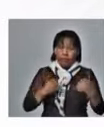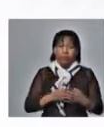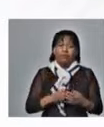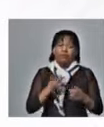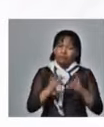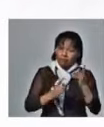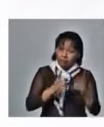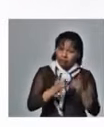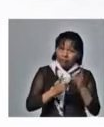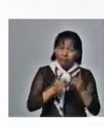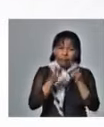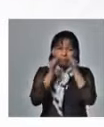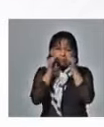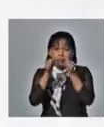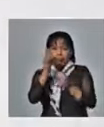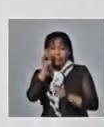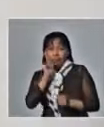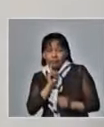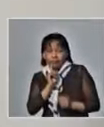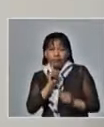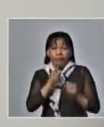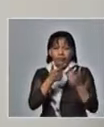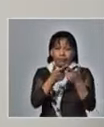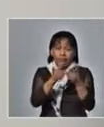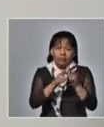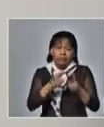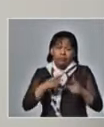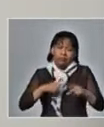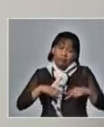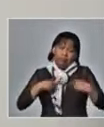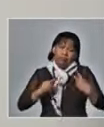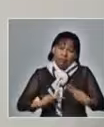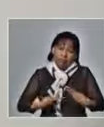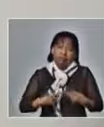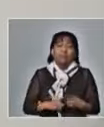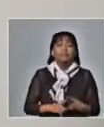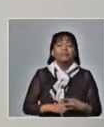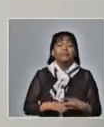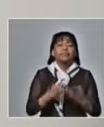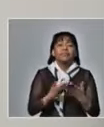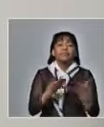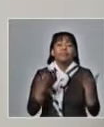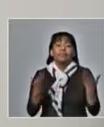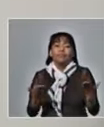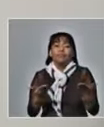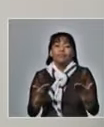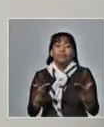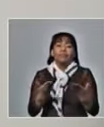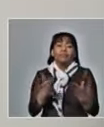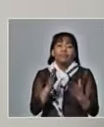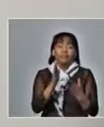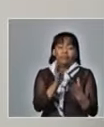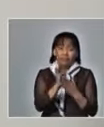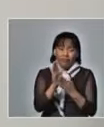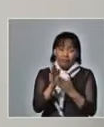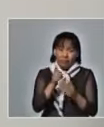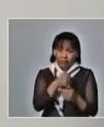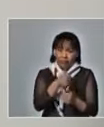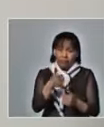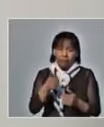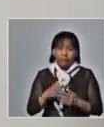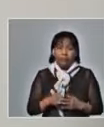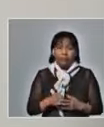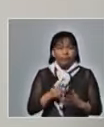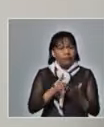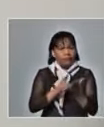deporte, con atención a la mujer y a los grupos vulnerables. Ahora, la ronda de exposición para la que tienen